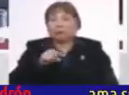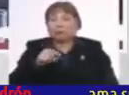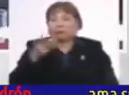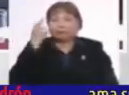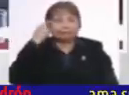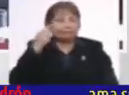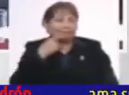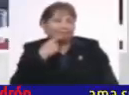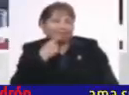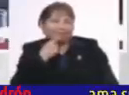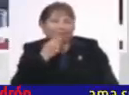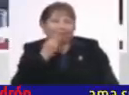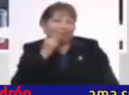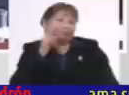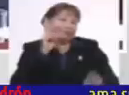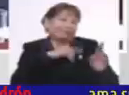no